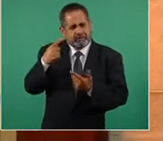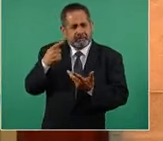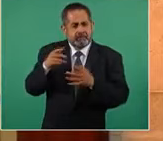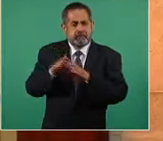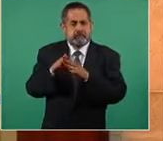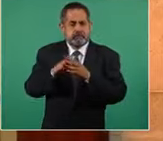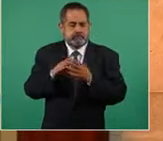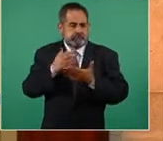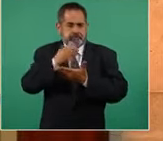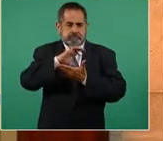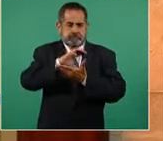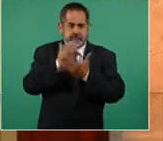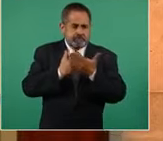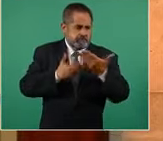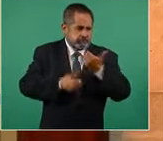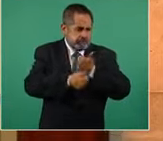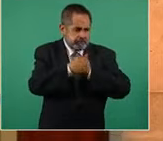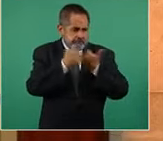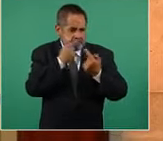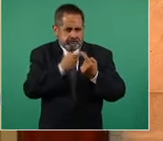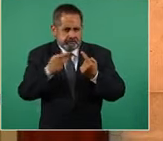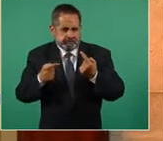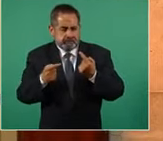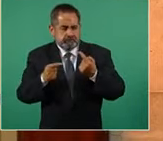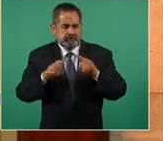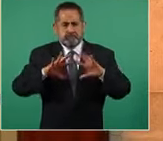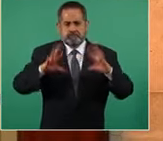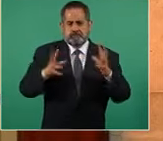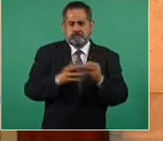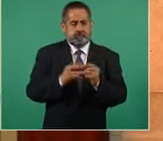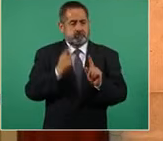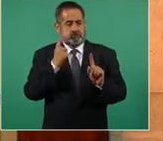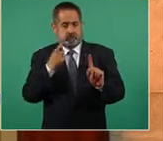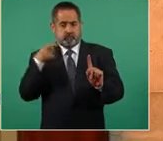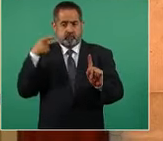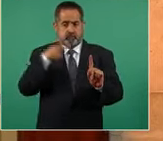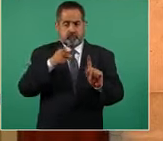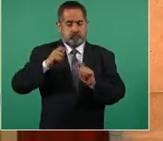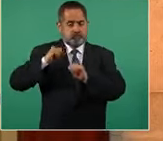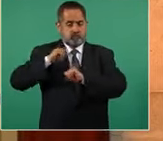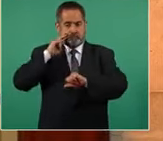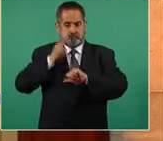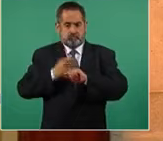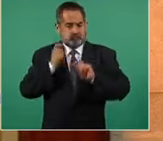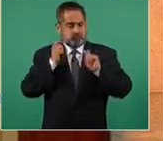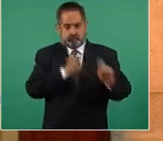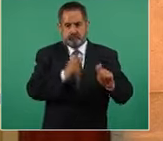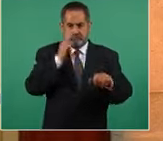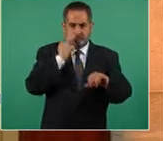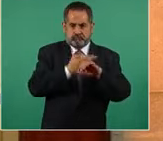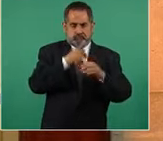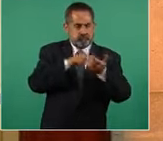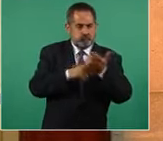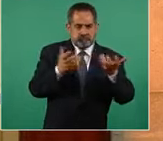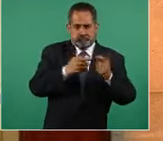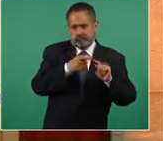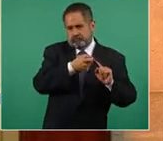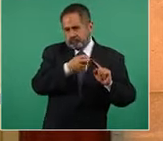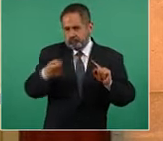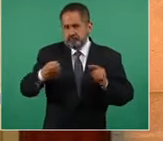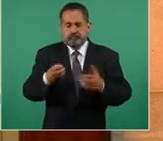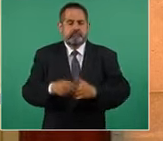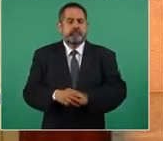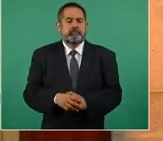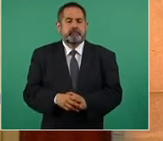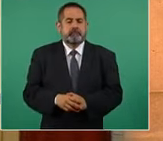la licitación, de tal manera que fuese un consorcio responsable y que hubiese siempre congruencia en la responsabilidad del proyecto.